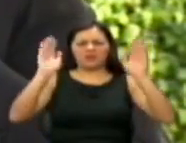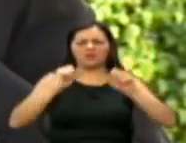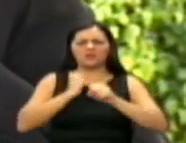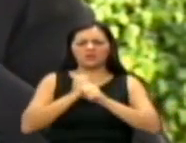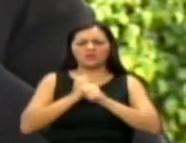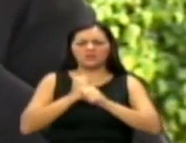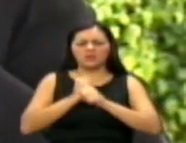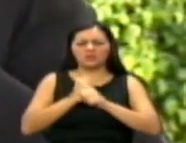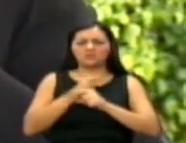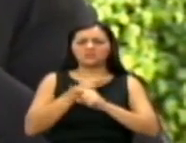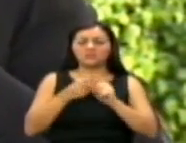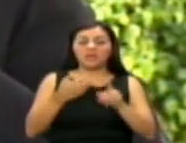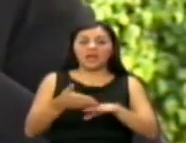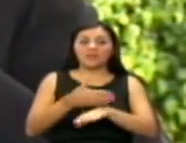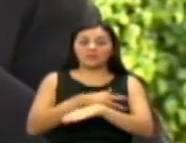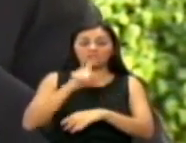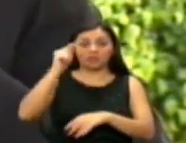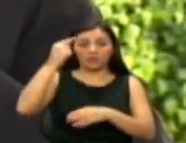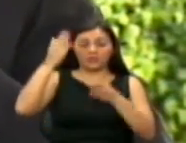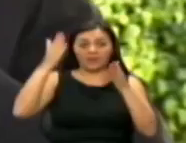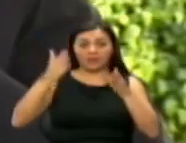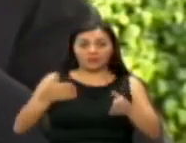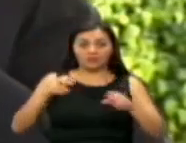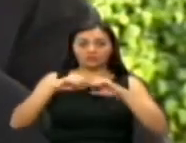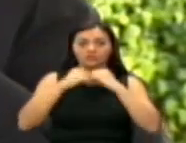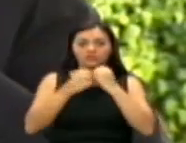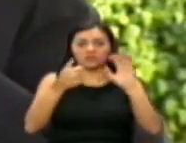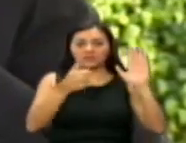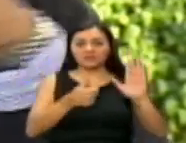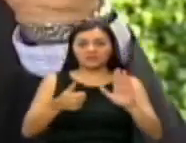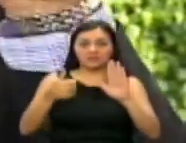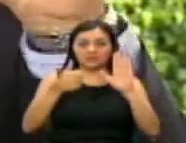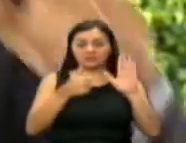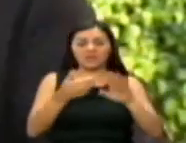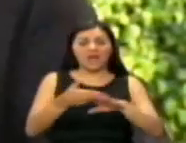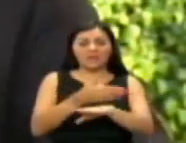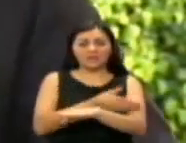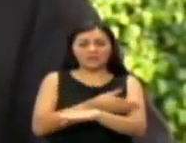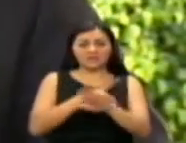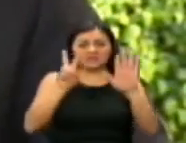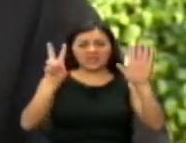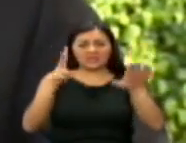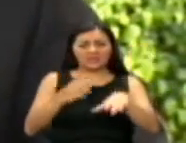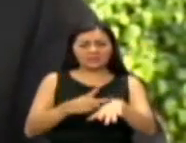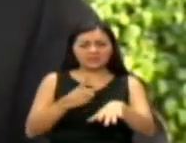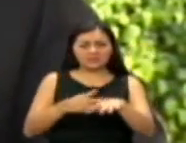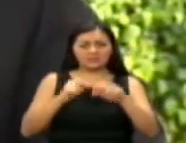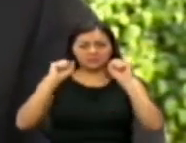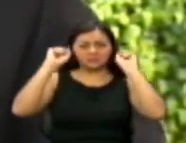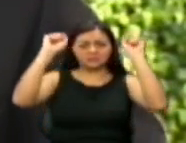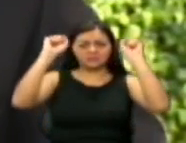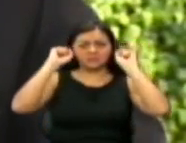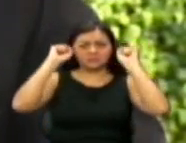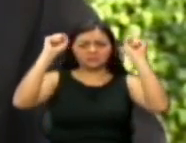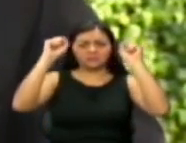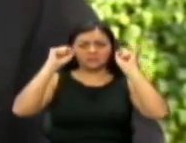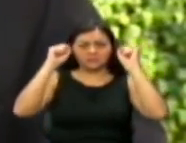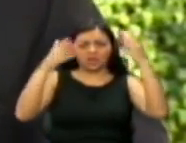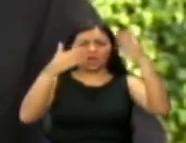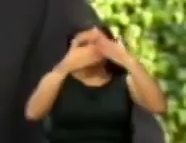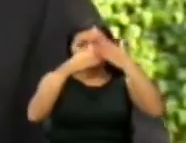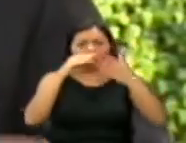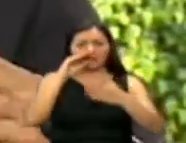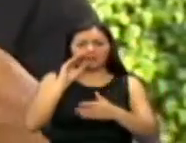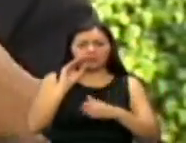Social Cristiano, con Férez Cordero, cómo reprimieron los paros del FUT, y solo en un paro originaron 6 muertos por la represión. Prohibido olvidar,